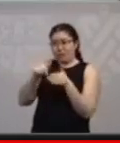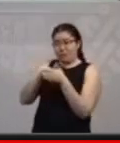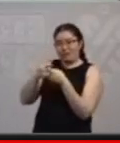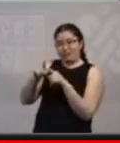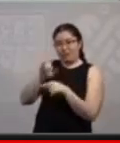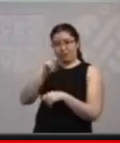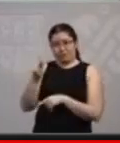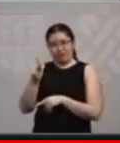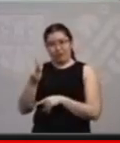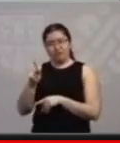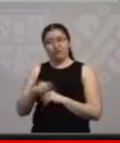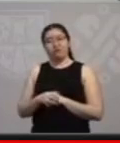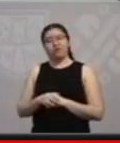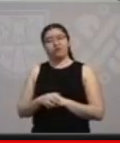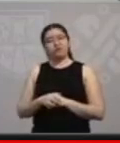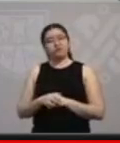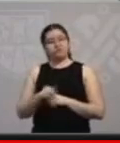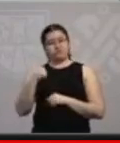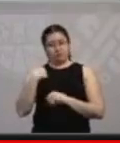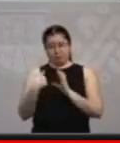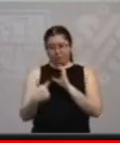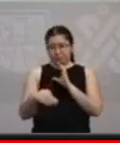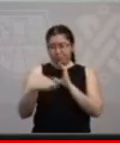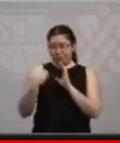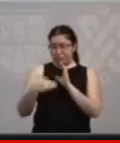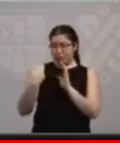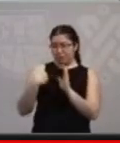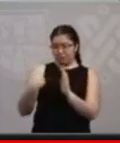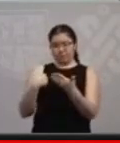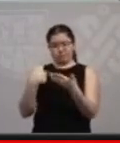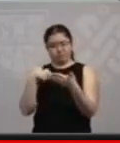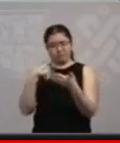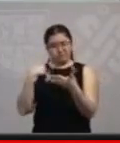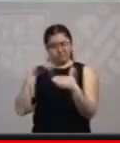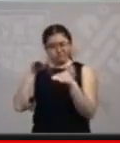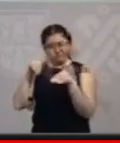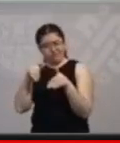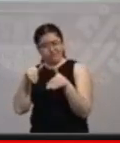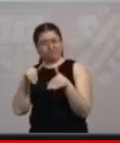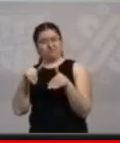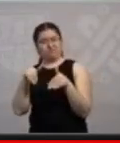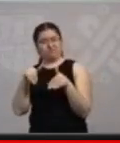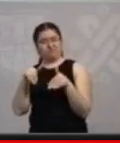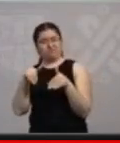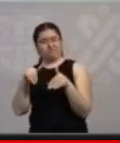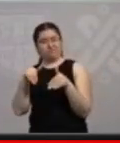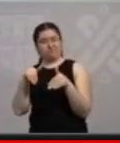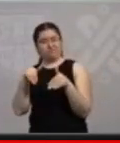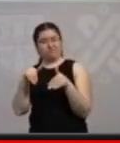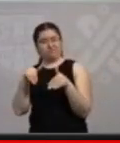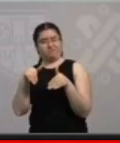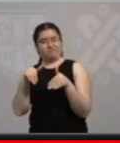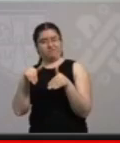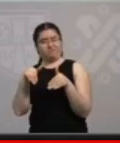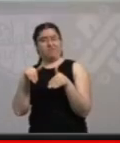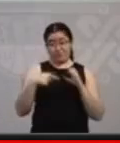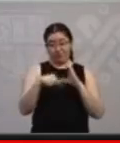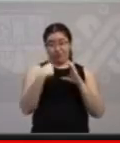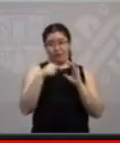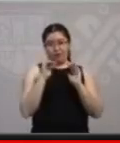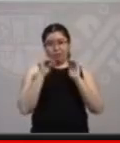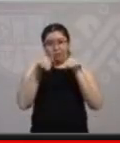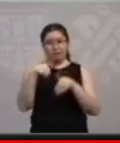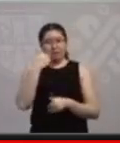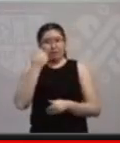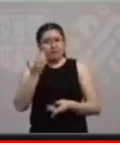otra IP. Eso sí lo recibí durante mucho tiempo, ¿no? Y yo no era la que entraba por otro lado. Entonces ahí me di cuenta, pues, que alguien quería entrar al correo